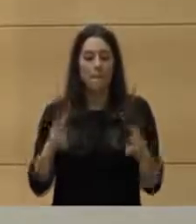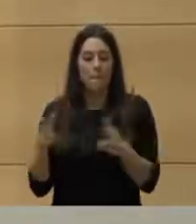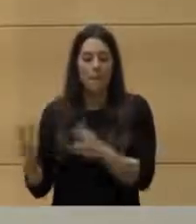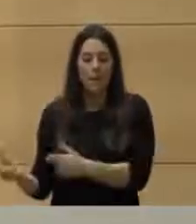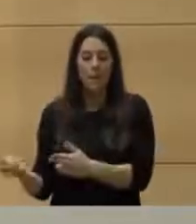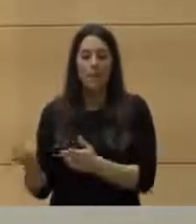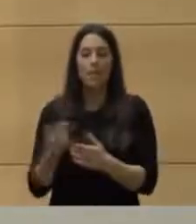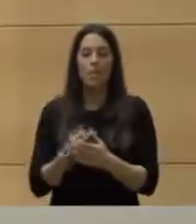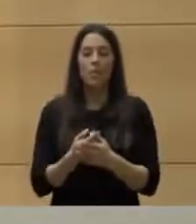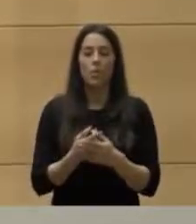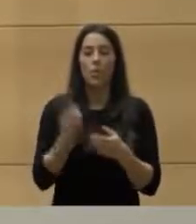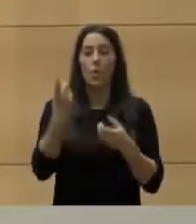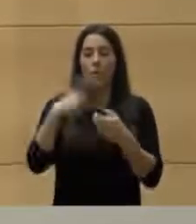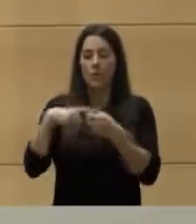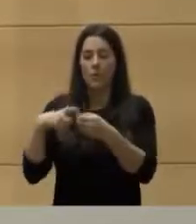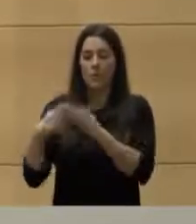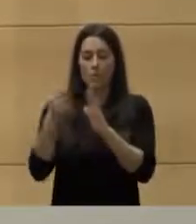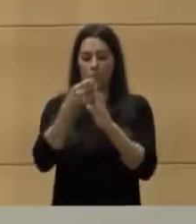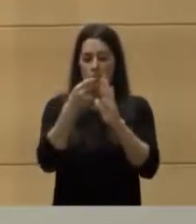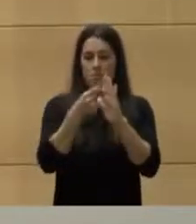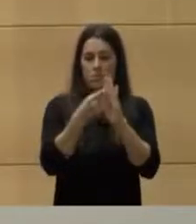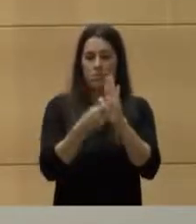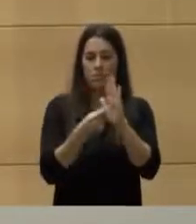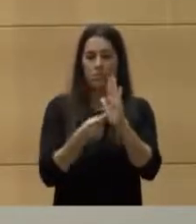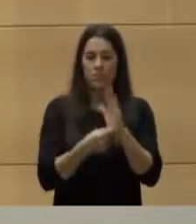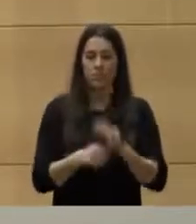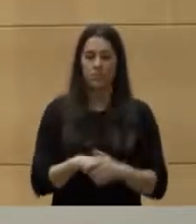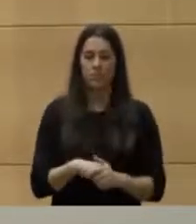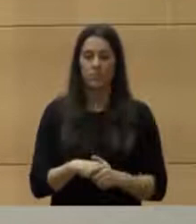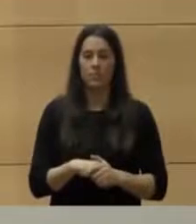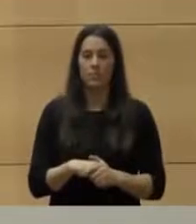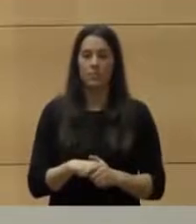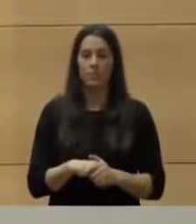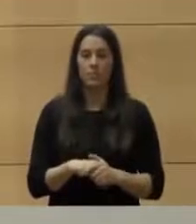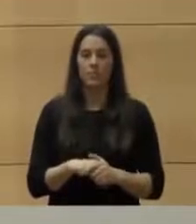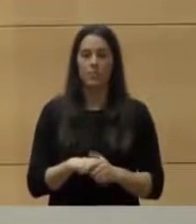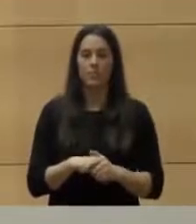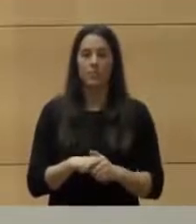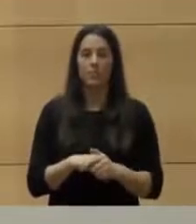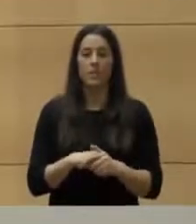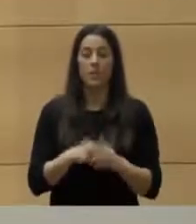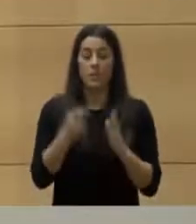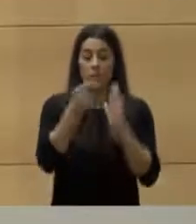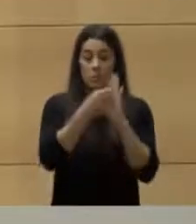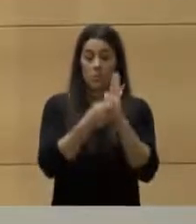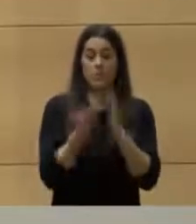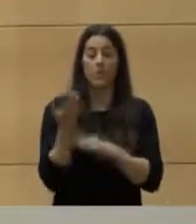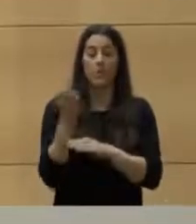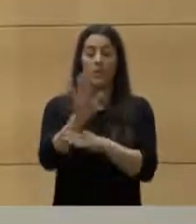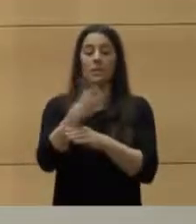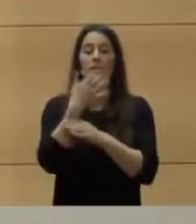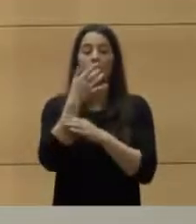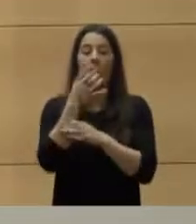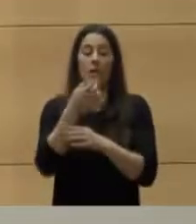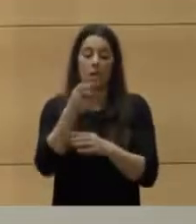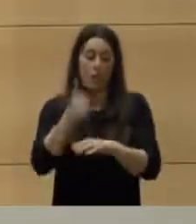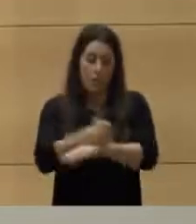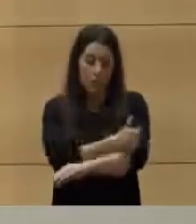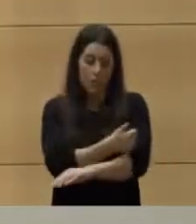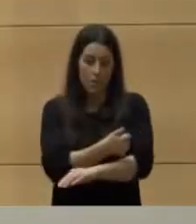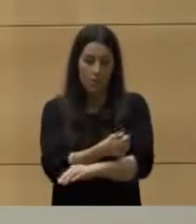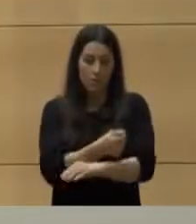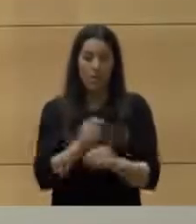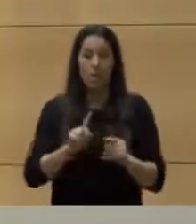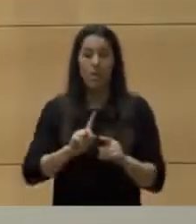modos de participación que los sancionan con su acuerdo y lo lanzan a la ciudadanía. Y a continuación se aprestan a la